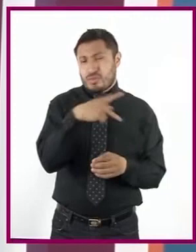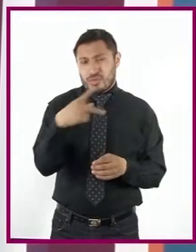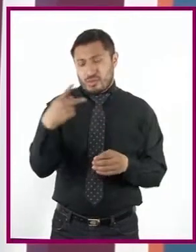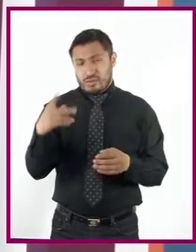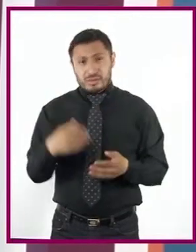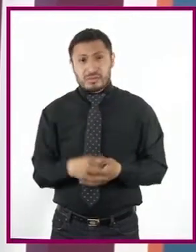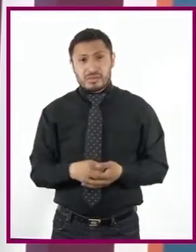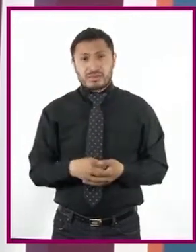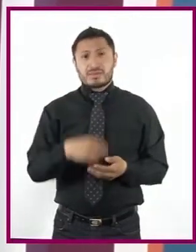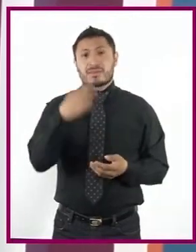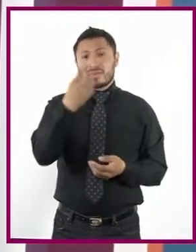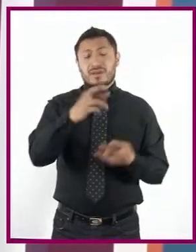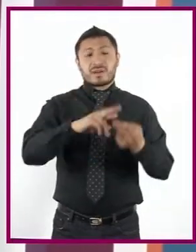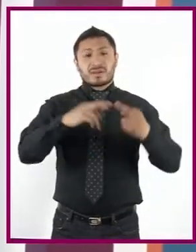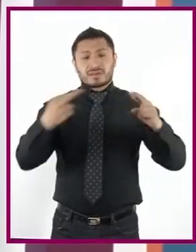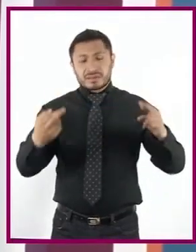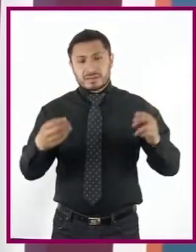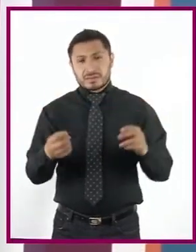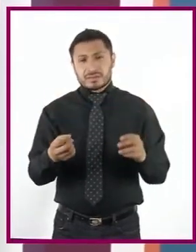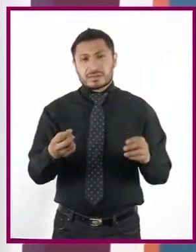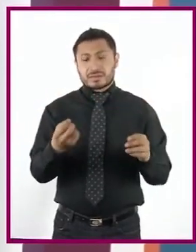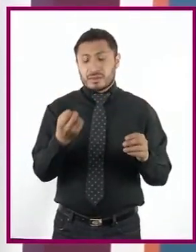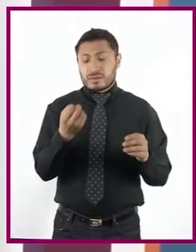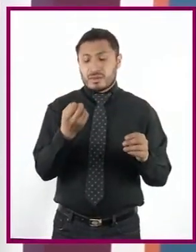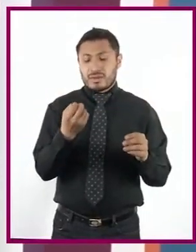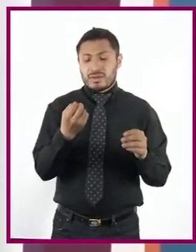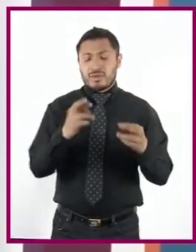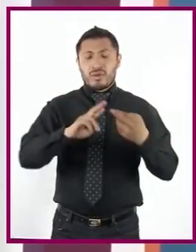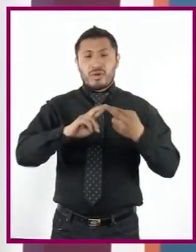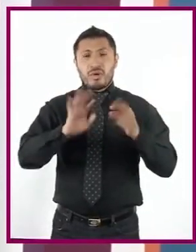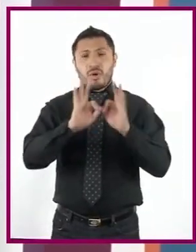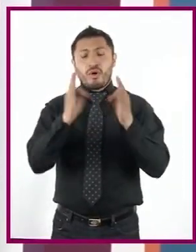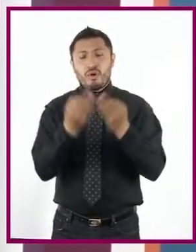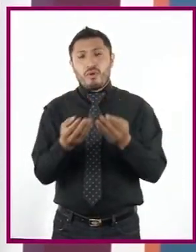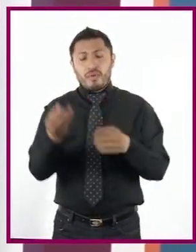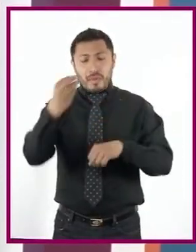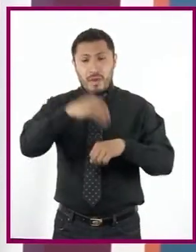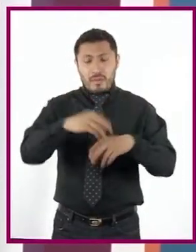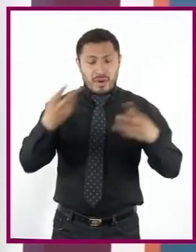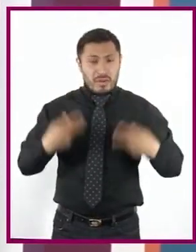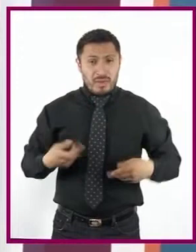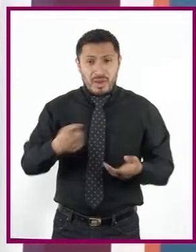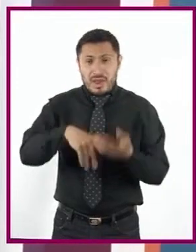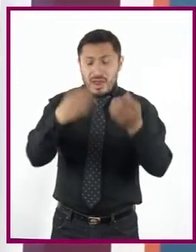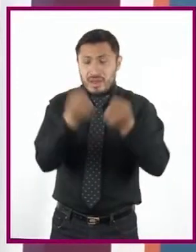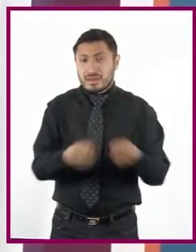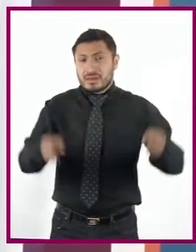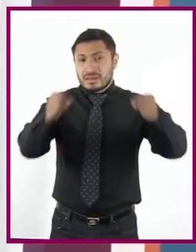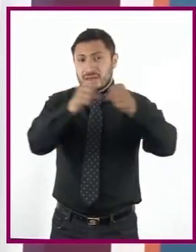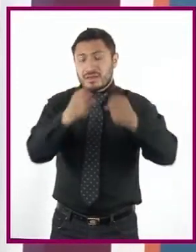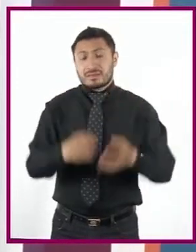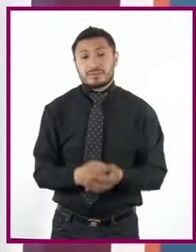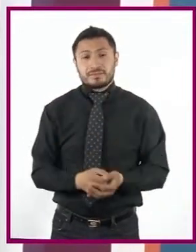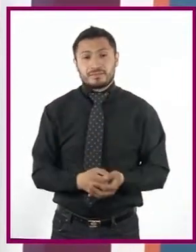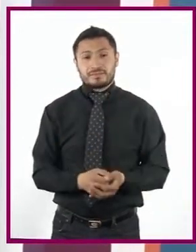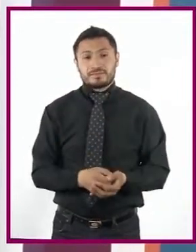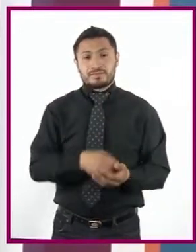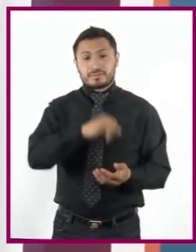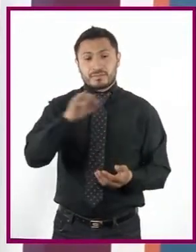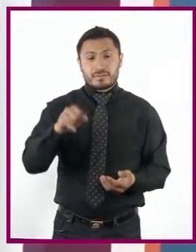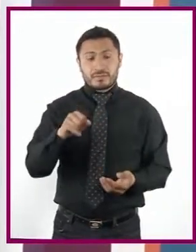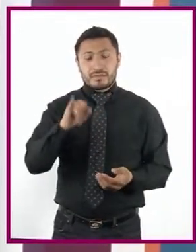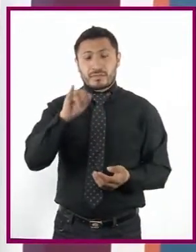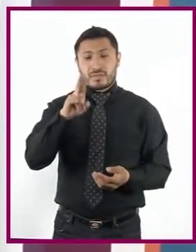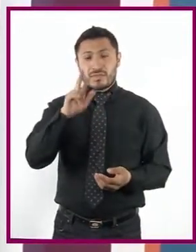Esto se relaciona con la manera en que se comporta el ser humano en la sociedad. El jurista romano